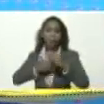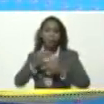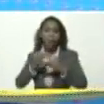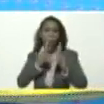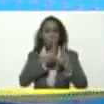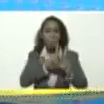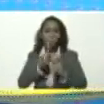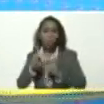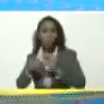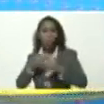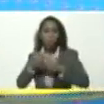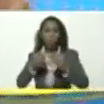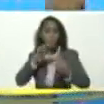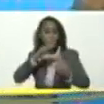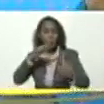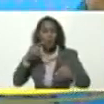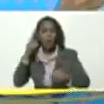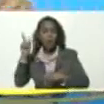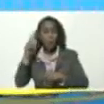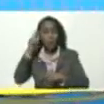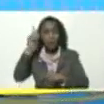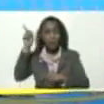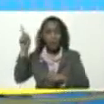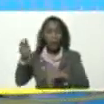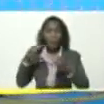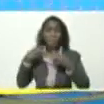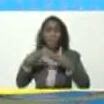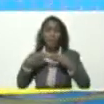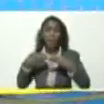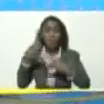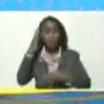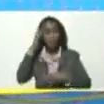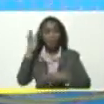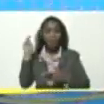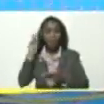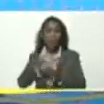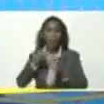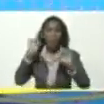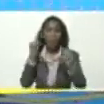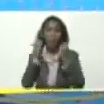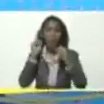conspirando. Días recientes estuvo en Panamá y sabemos que llegó hasta Bogotá